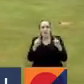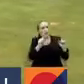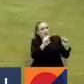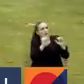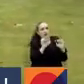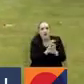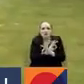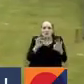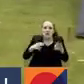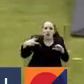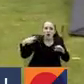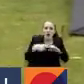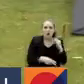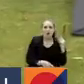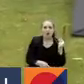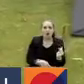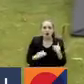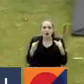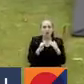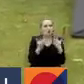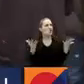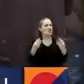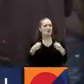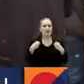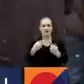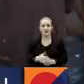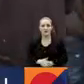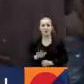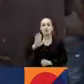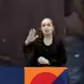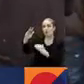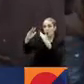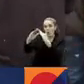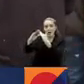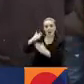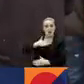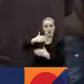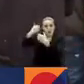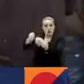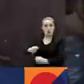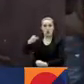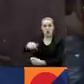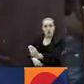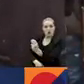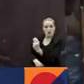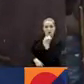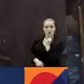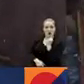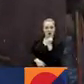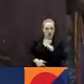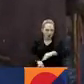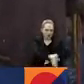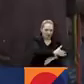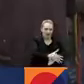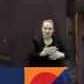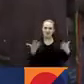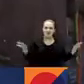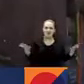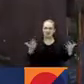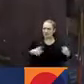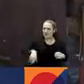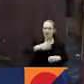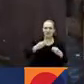terminaron y los corrieron de las casas. Entonces el dueño de la casa se lo sacaron para la calle a toda la